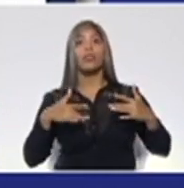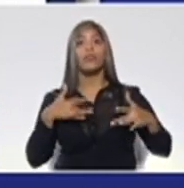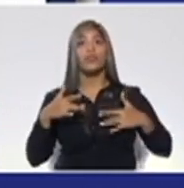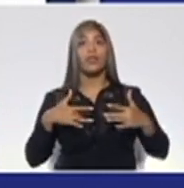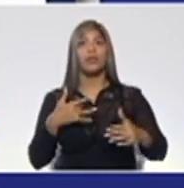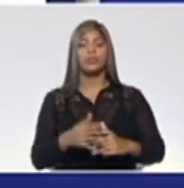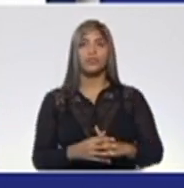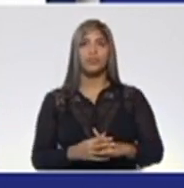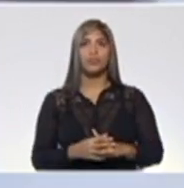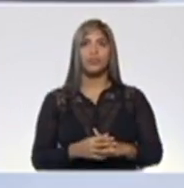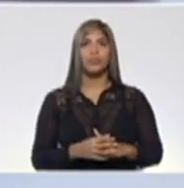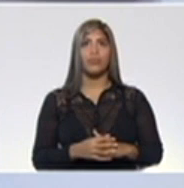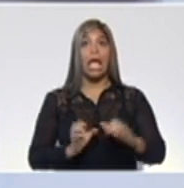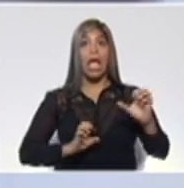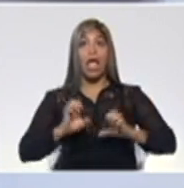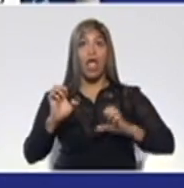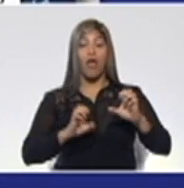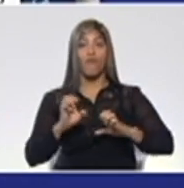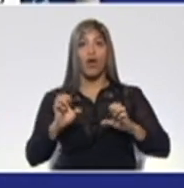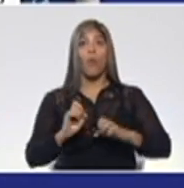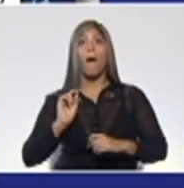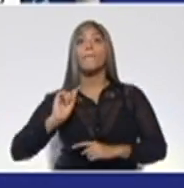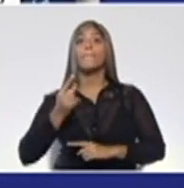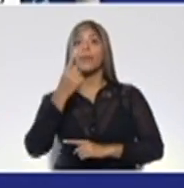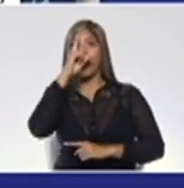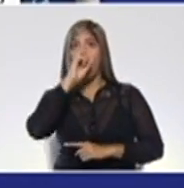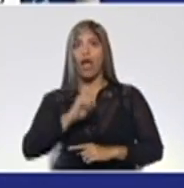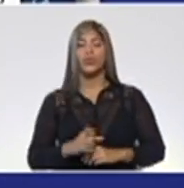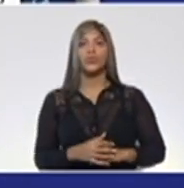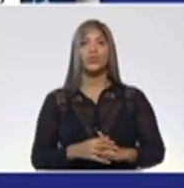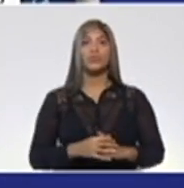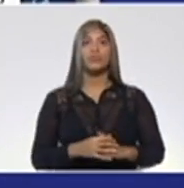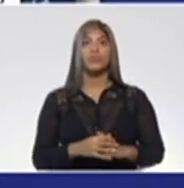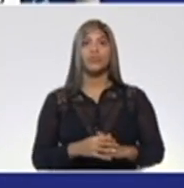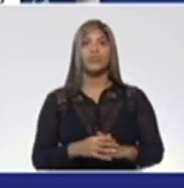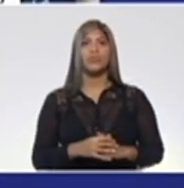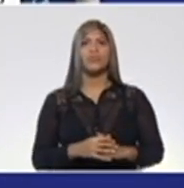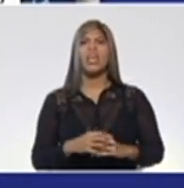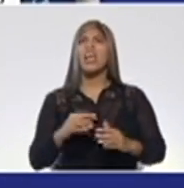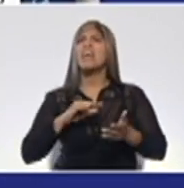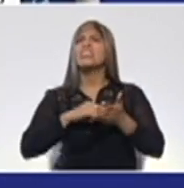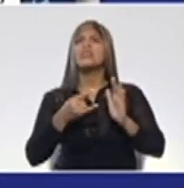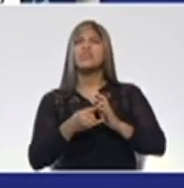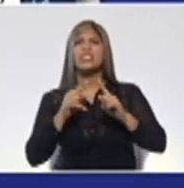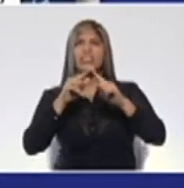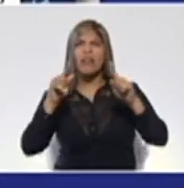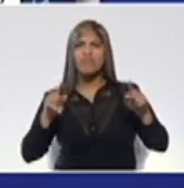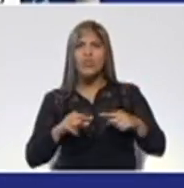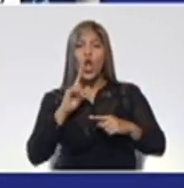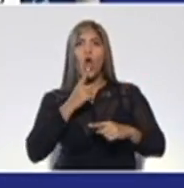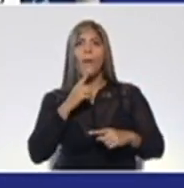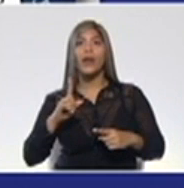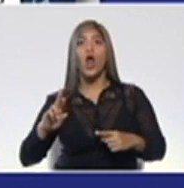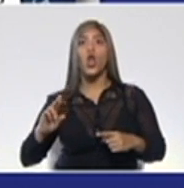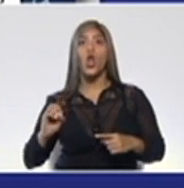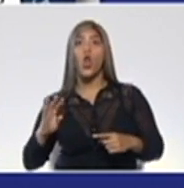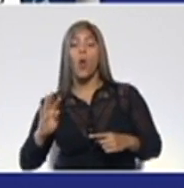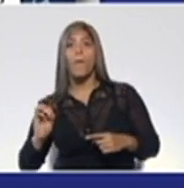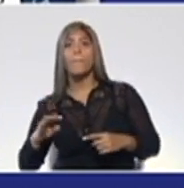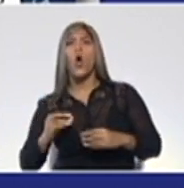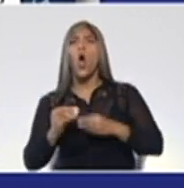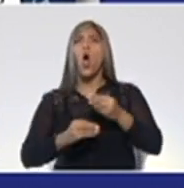actividades evaluativas para primer año. ¿Qué es un rombo? ¿Cuáles son los elementos de un